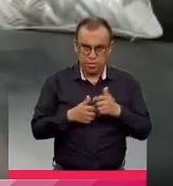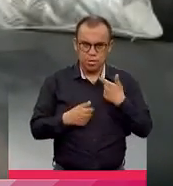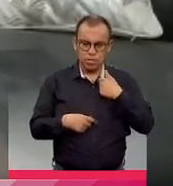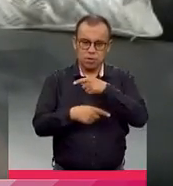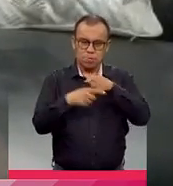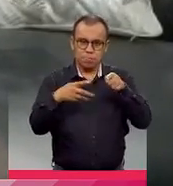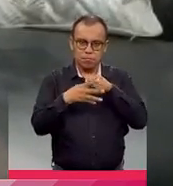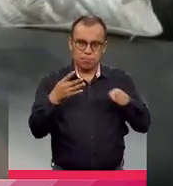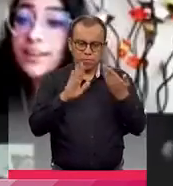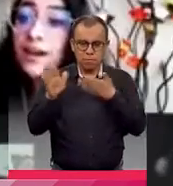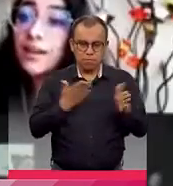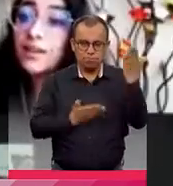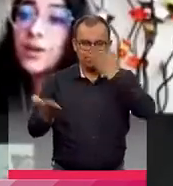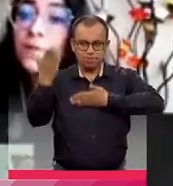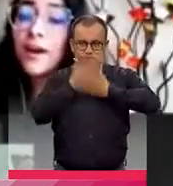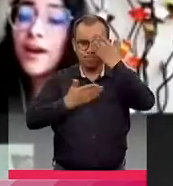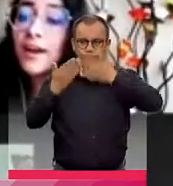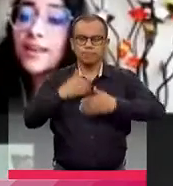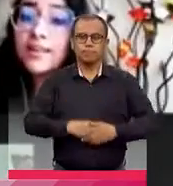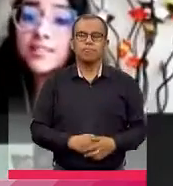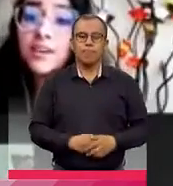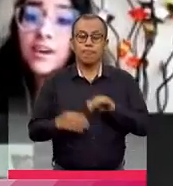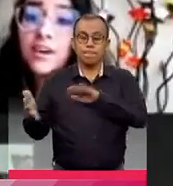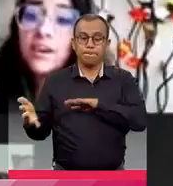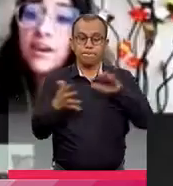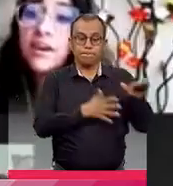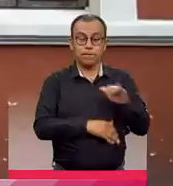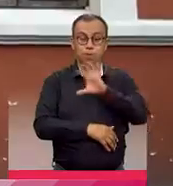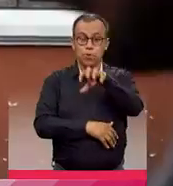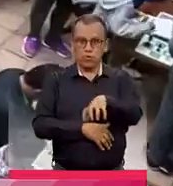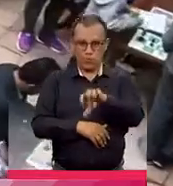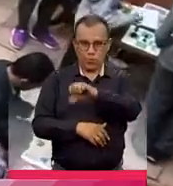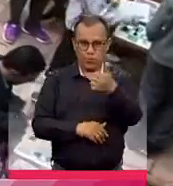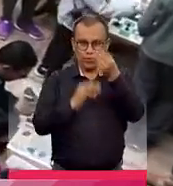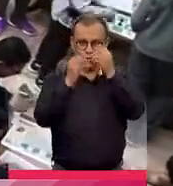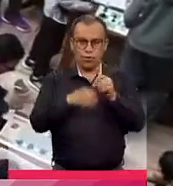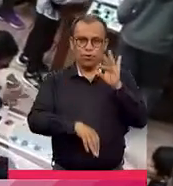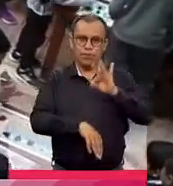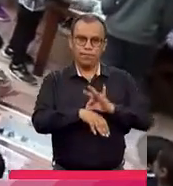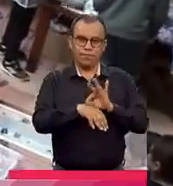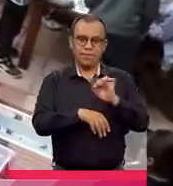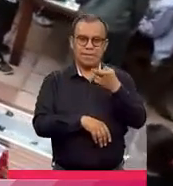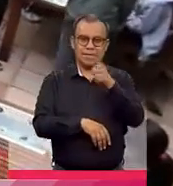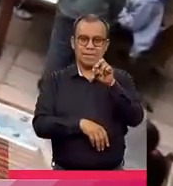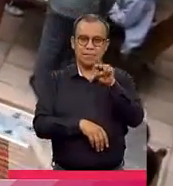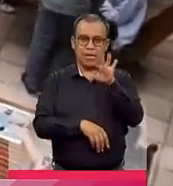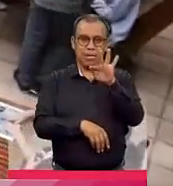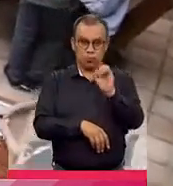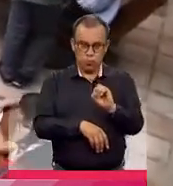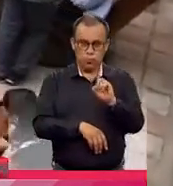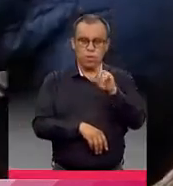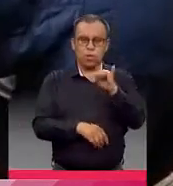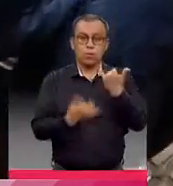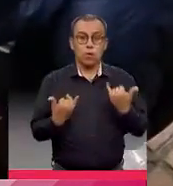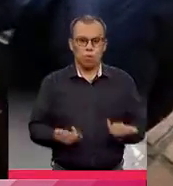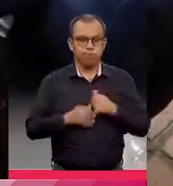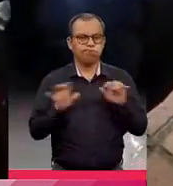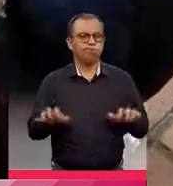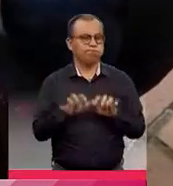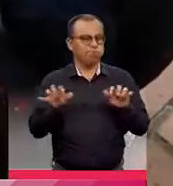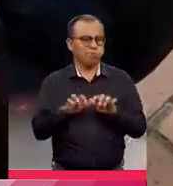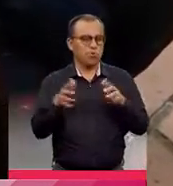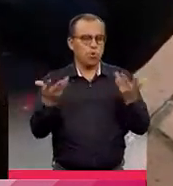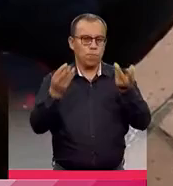semanas unos planes piloto. Otro sector que brinda formación cultural es la Fundación Gilberto Alzate Avendaño, que continuará realizando